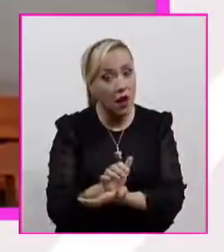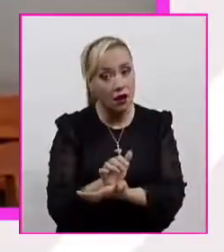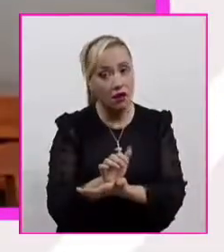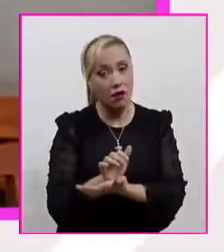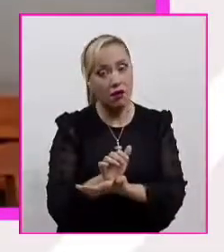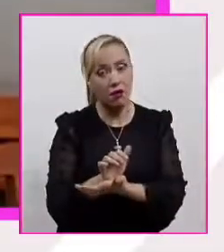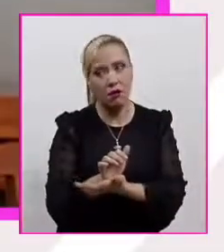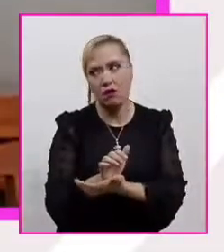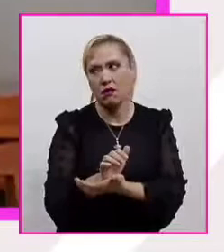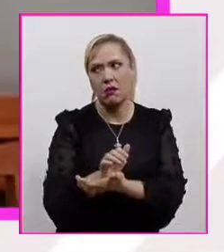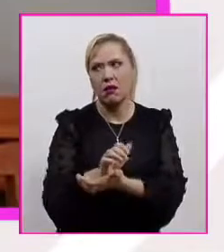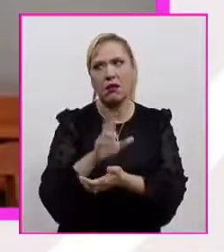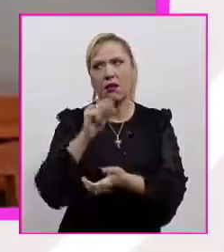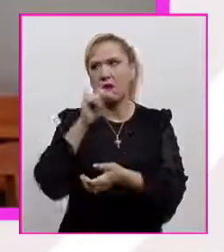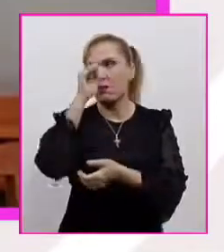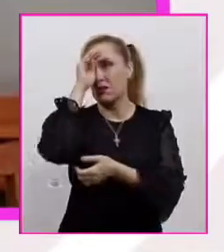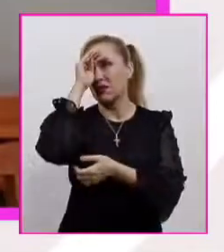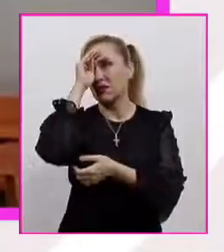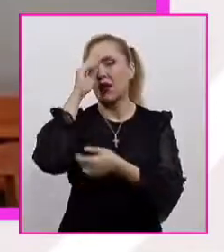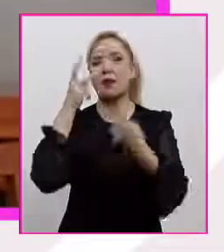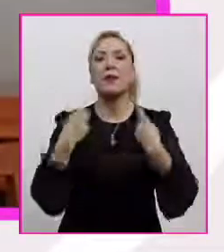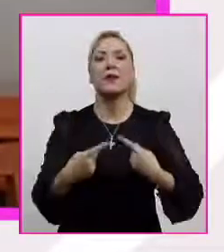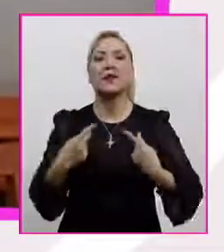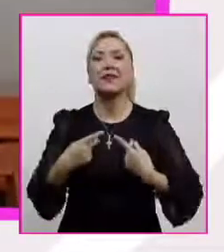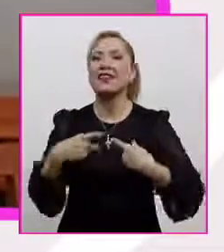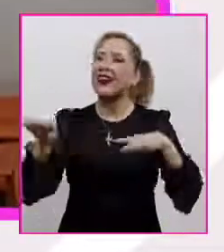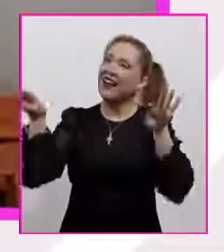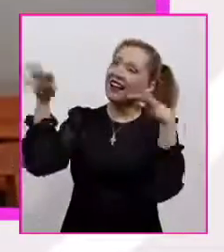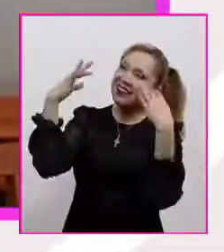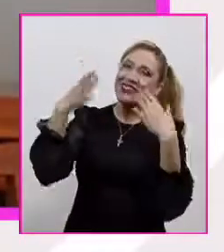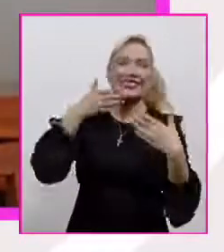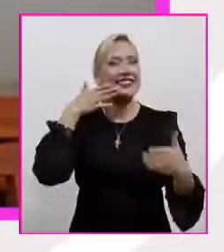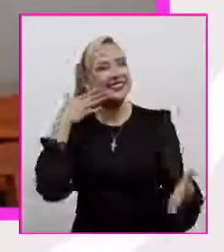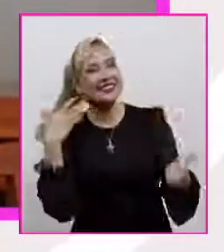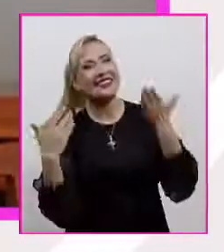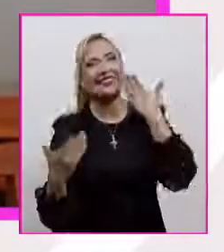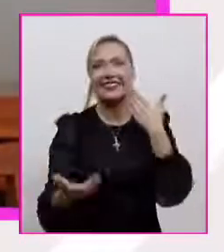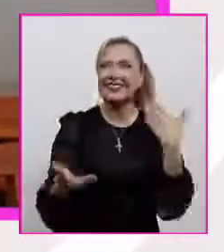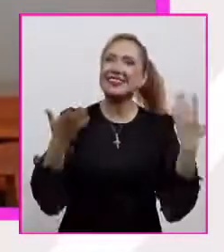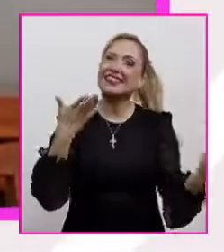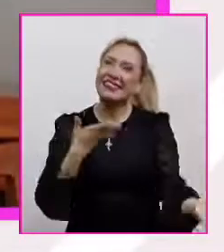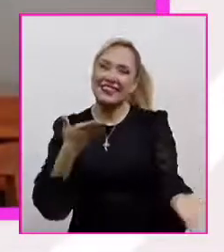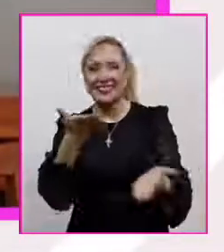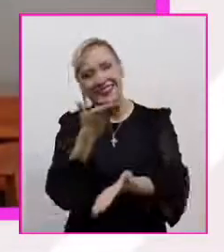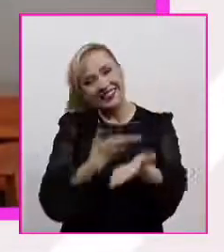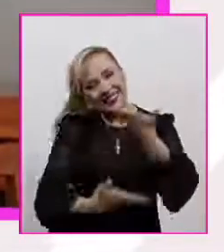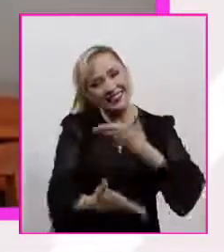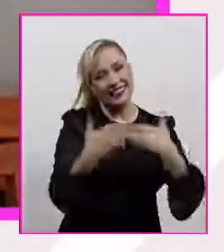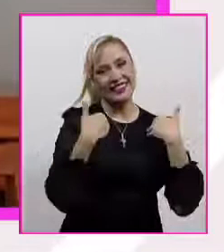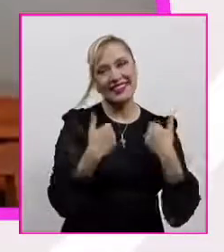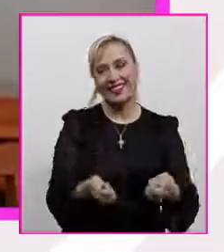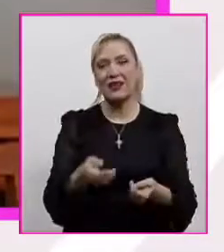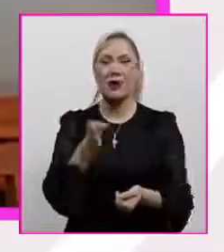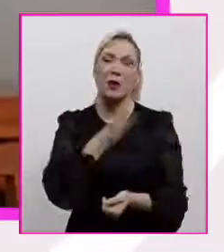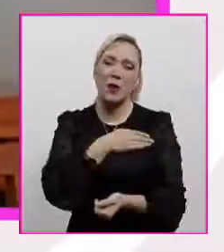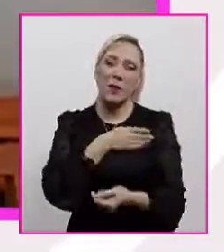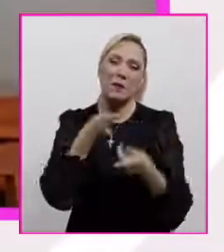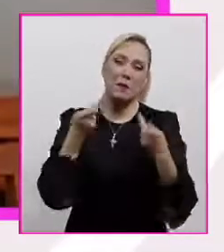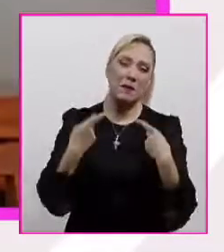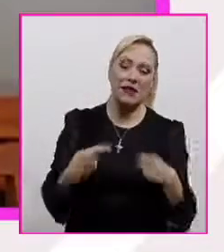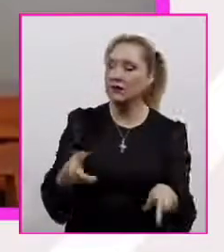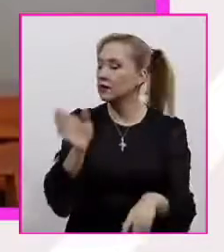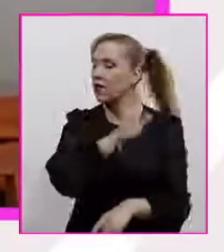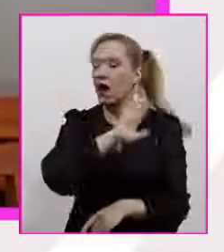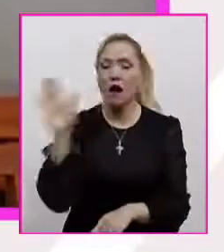Porque no buscamos estar rodeados de personas simpáticas, empáticas y buenas gentes, sino buscamos que